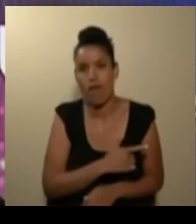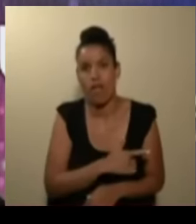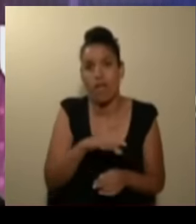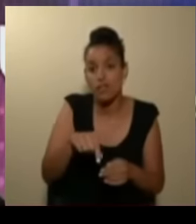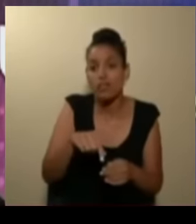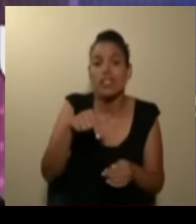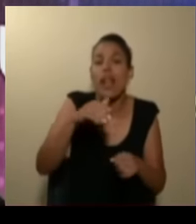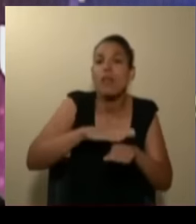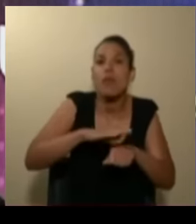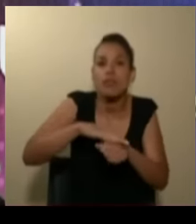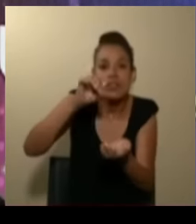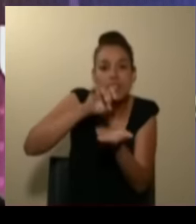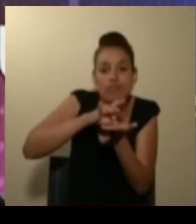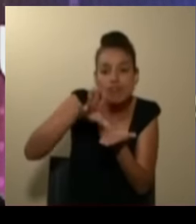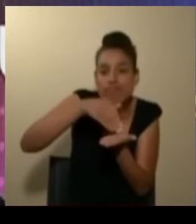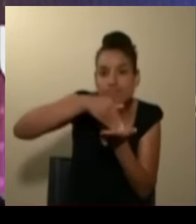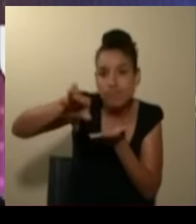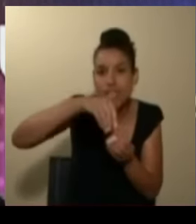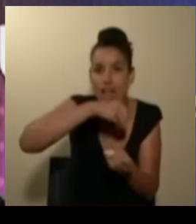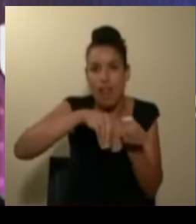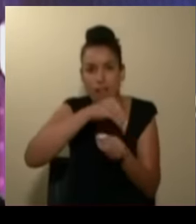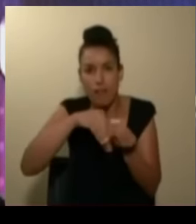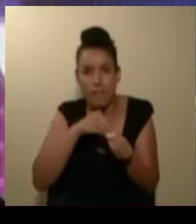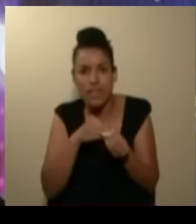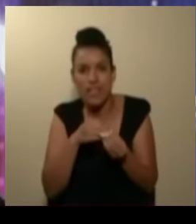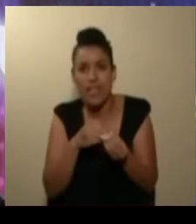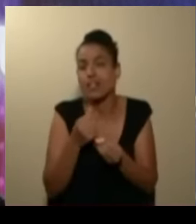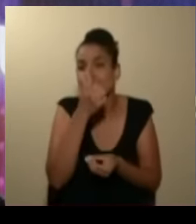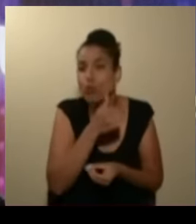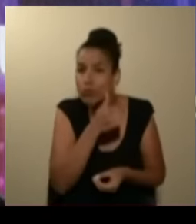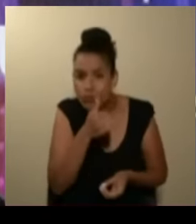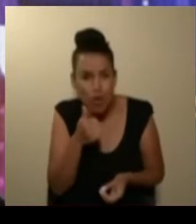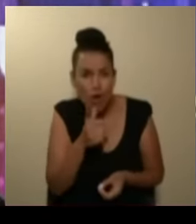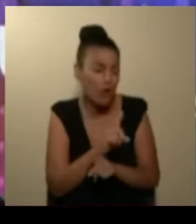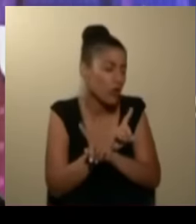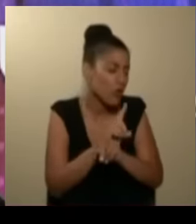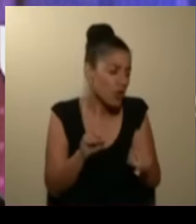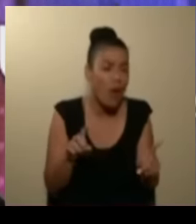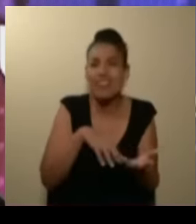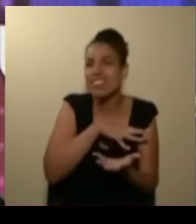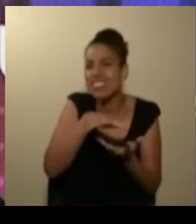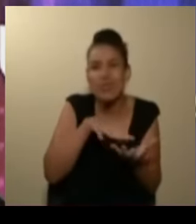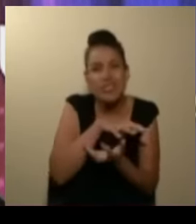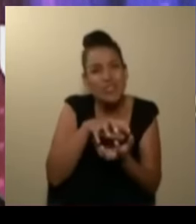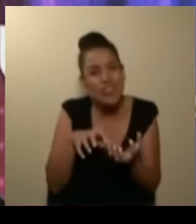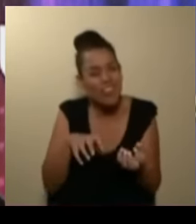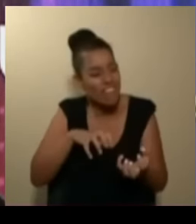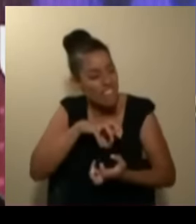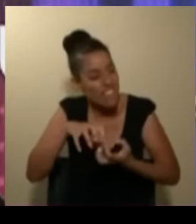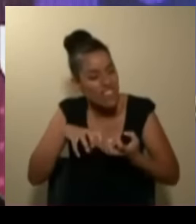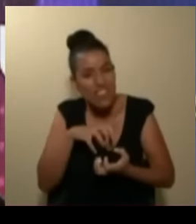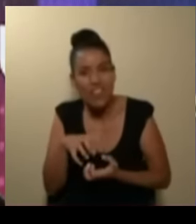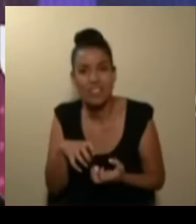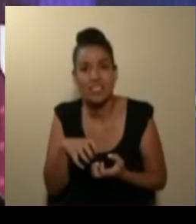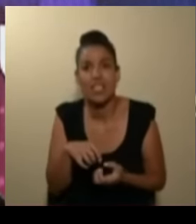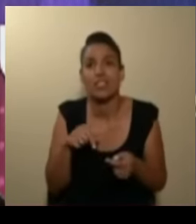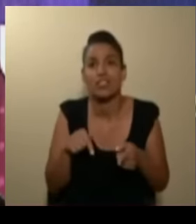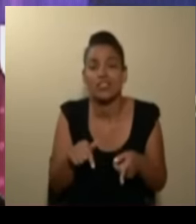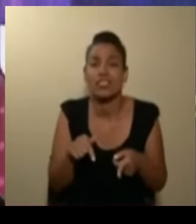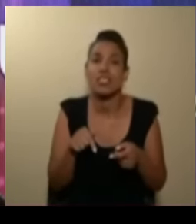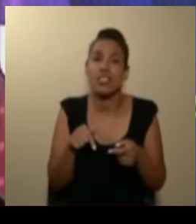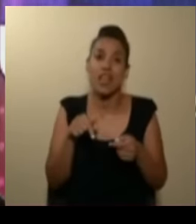problemas, va a generar situaciones dolorosas para muchas familias. La alternativa para trabajar sobre este